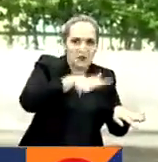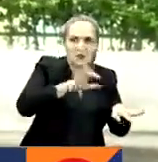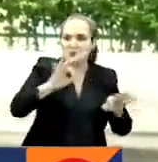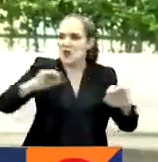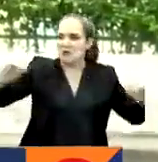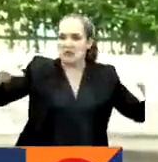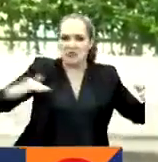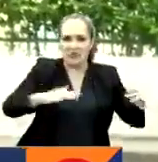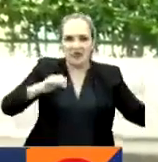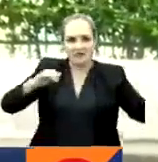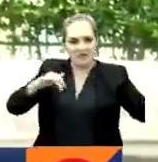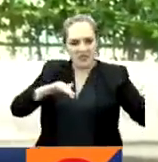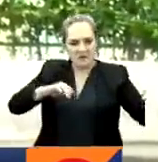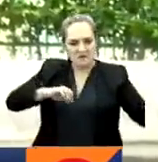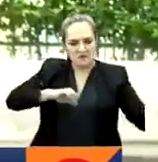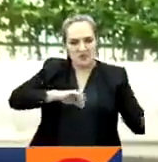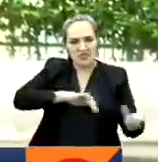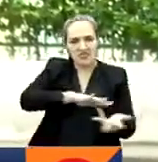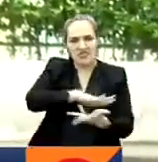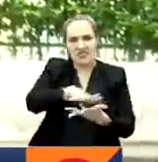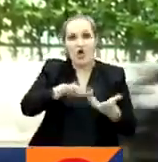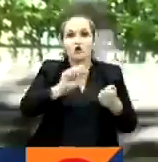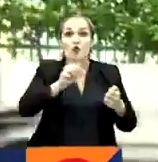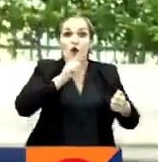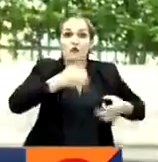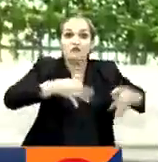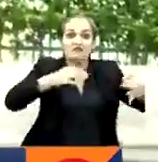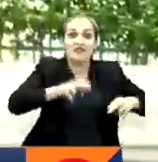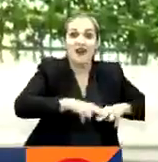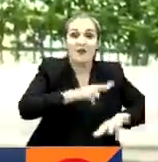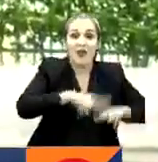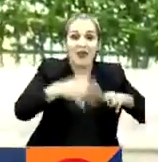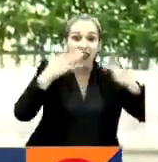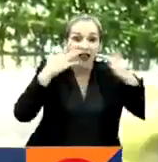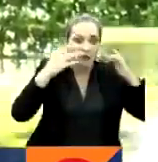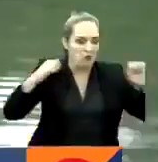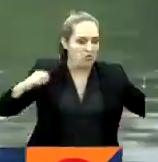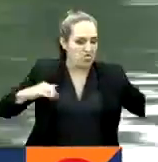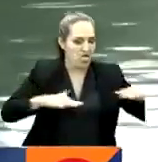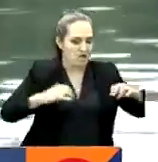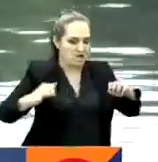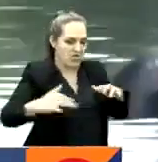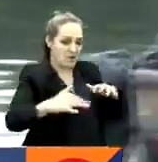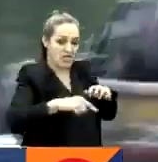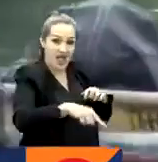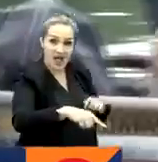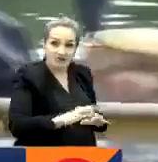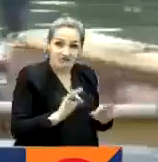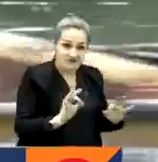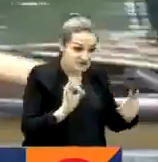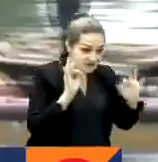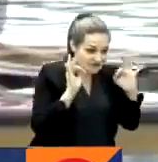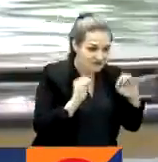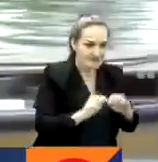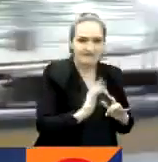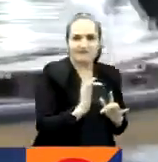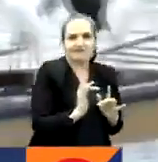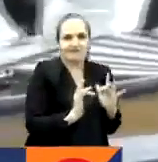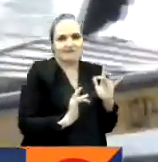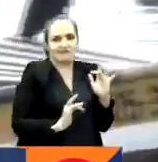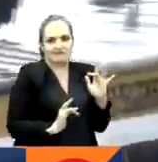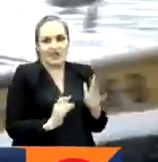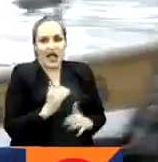venido mezclándose con las aguas de la Ciénaga de las Quintas a tal punto que la calidad de agua de la misma no es adecuada